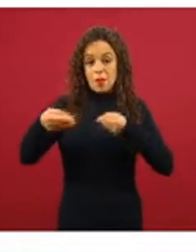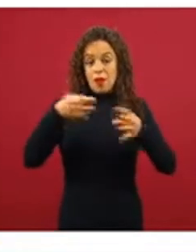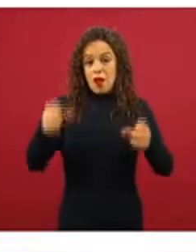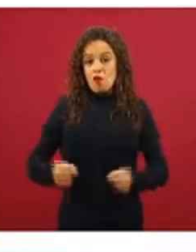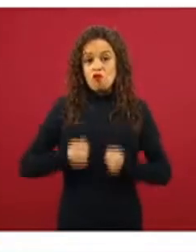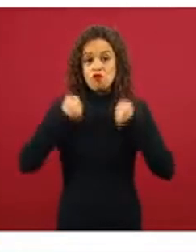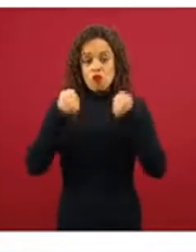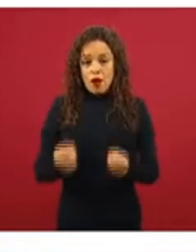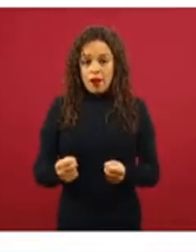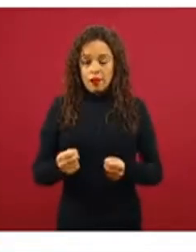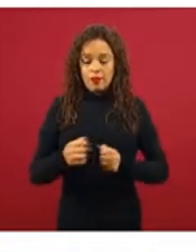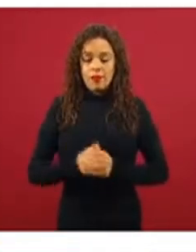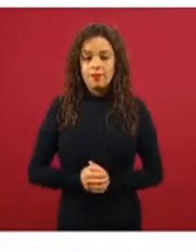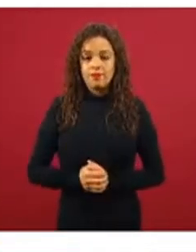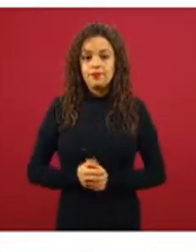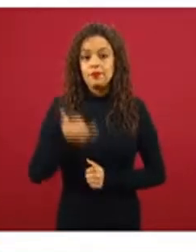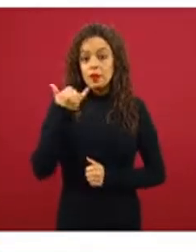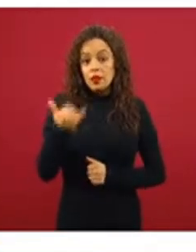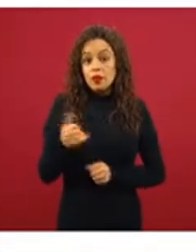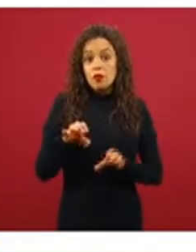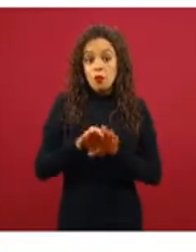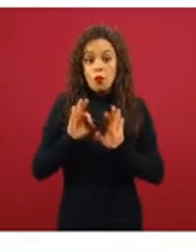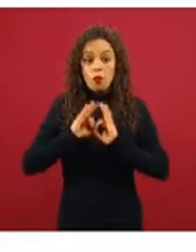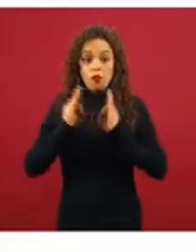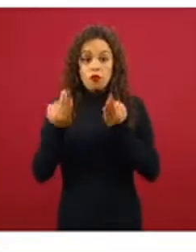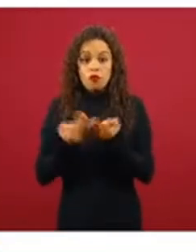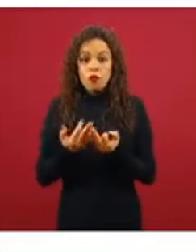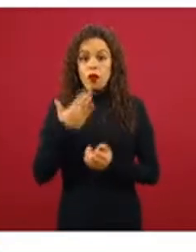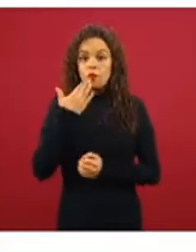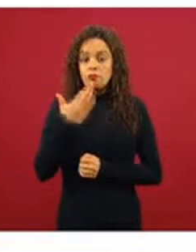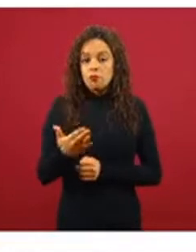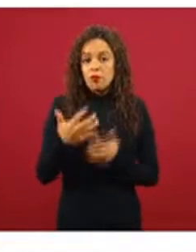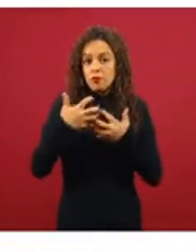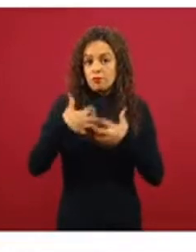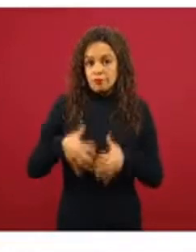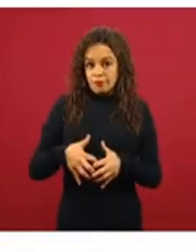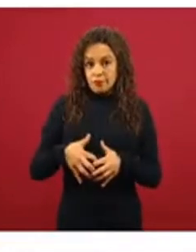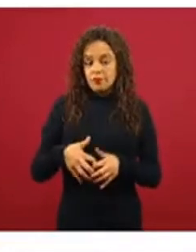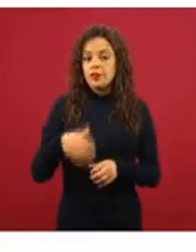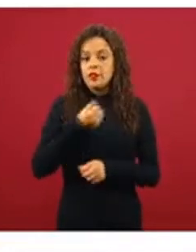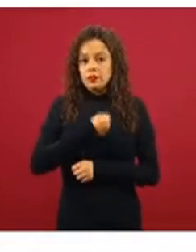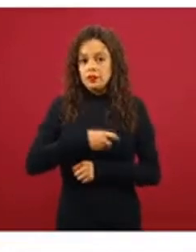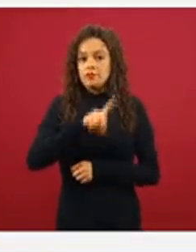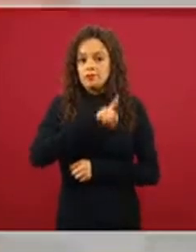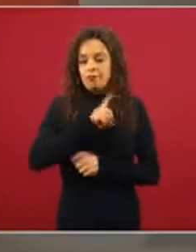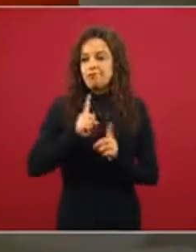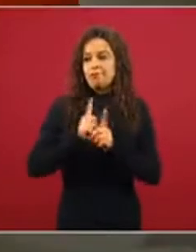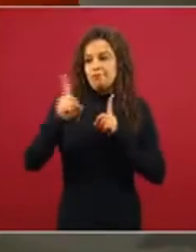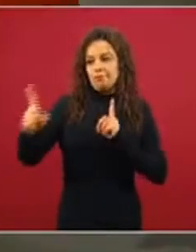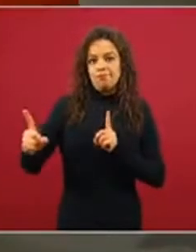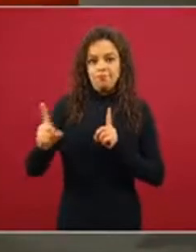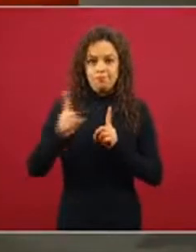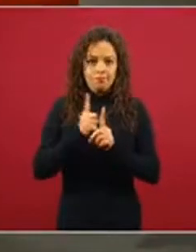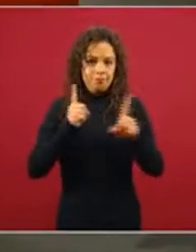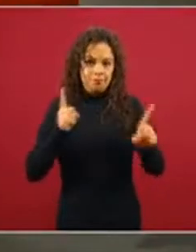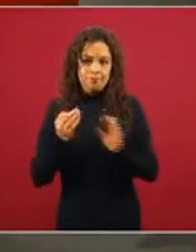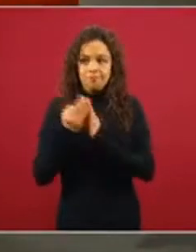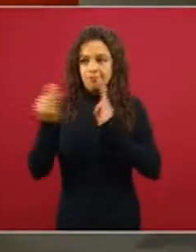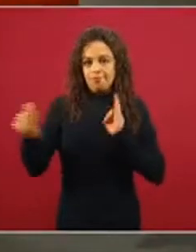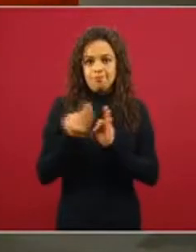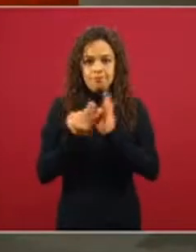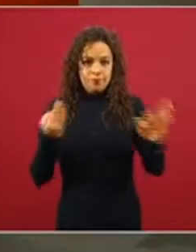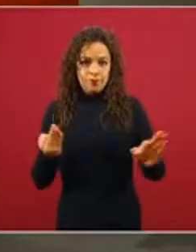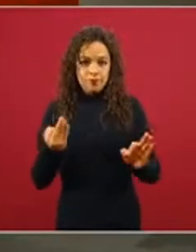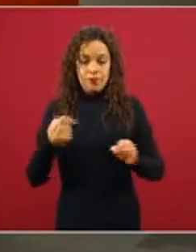resultados que ha tenido la Jornada Nacional de Sana Distancia, por ejemplo, en el caso de México, pues esperamos no solamente